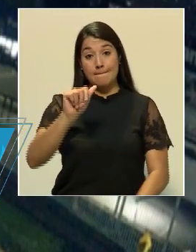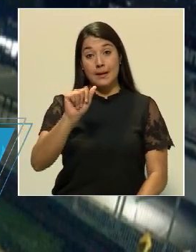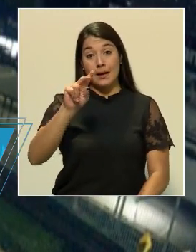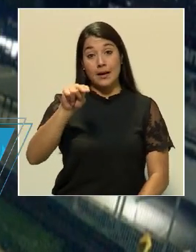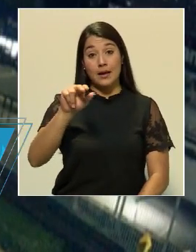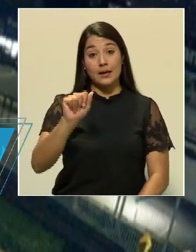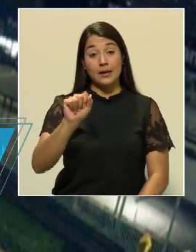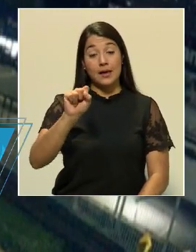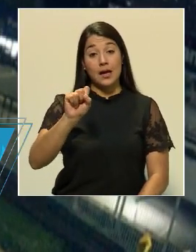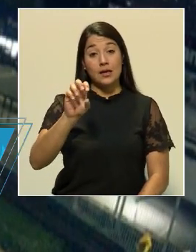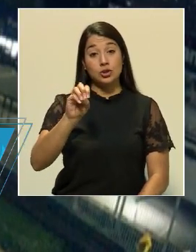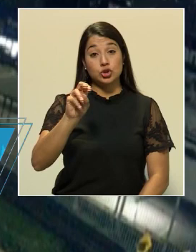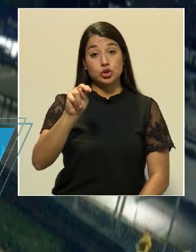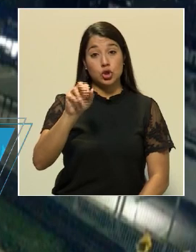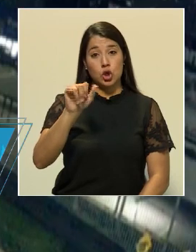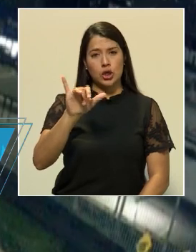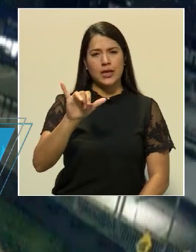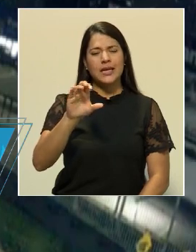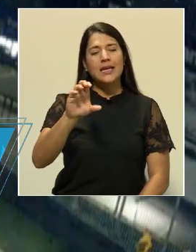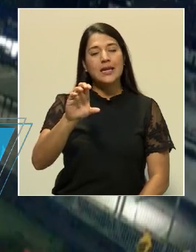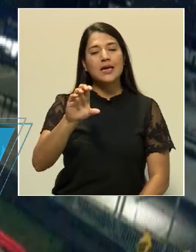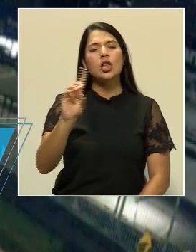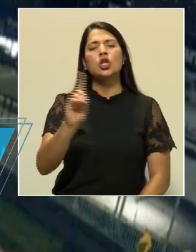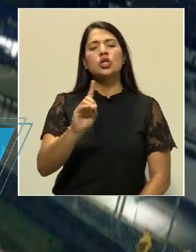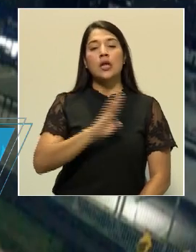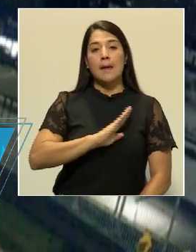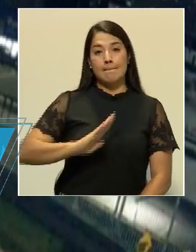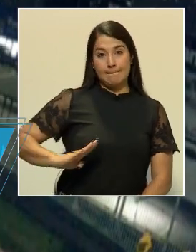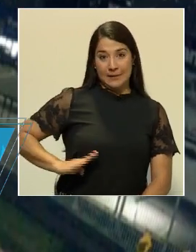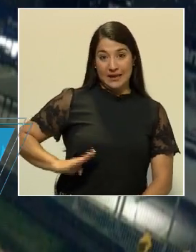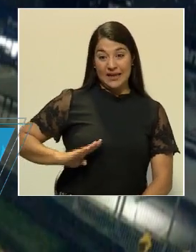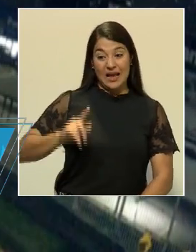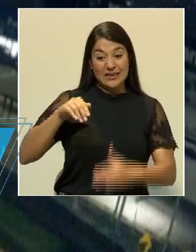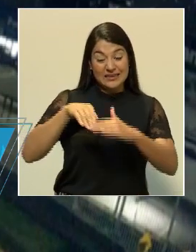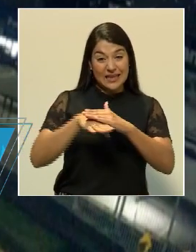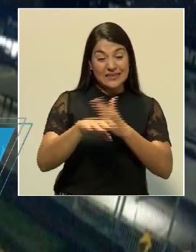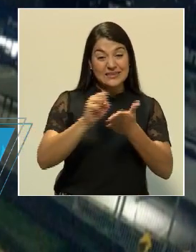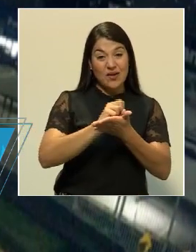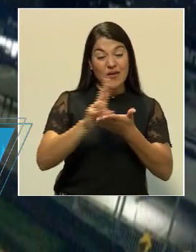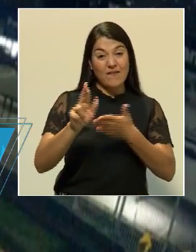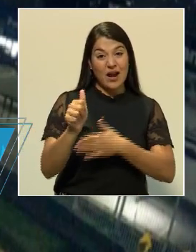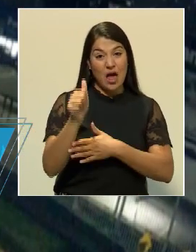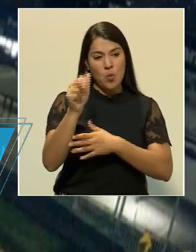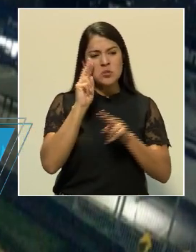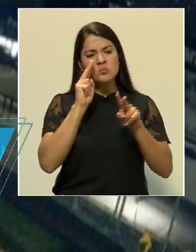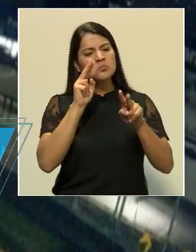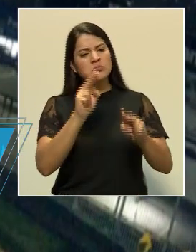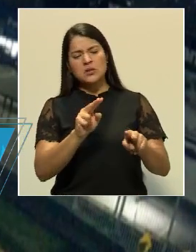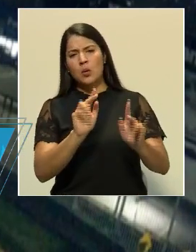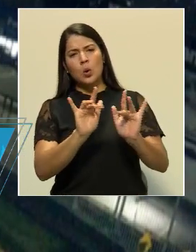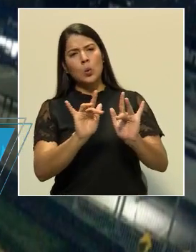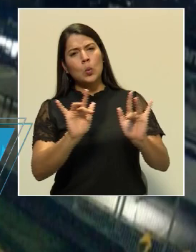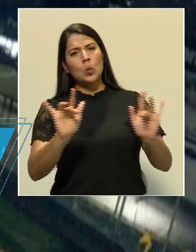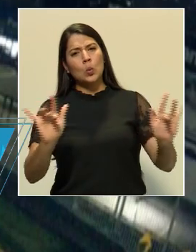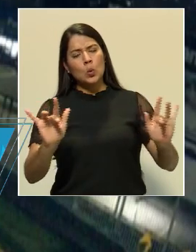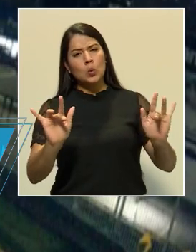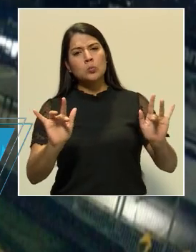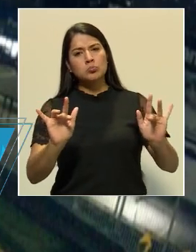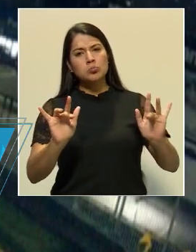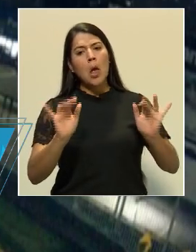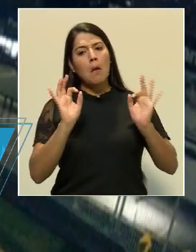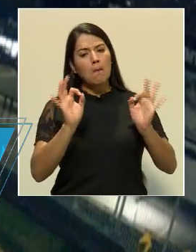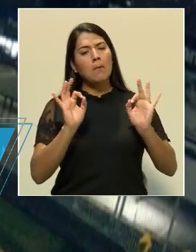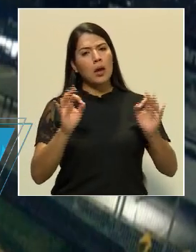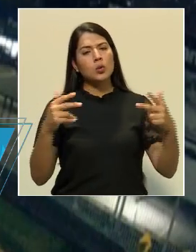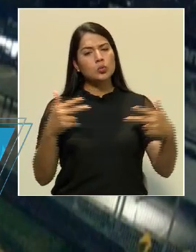Belén, con vista a la entrada de San Rafael de Alajuela. La calle se ve muy despejada, buenas condiciones